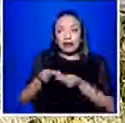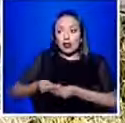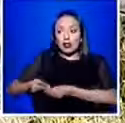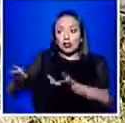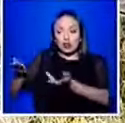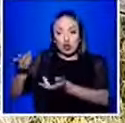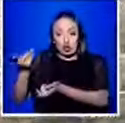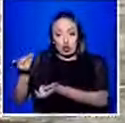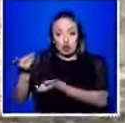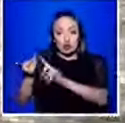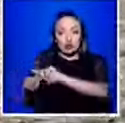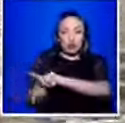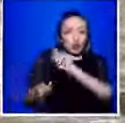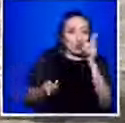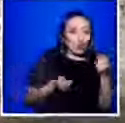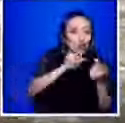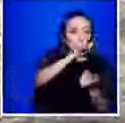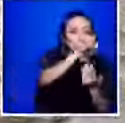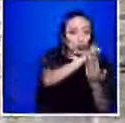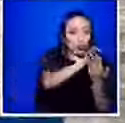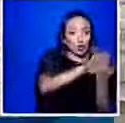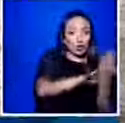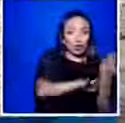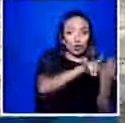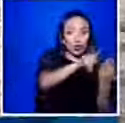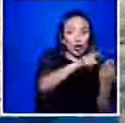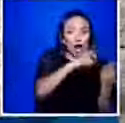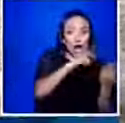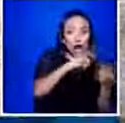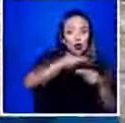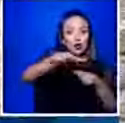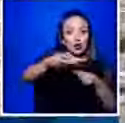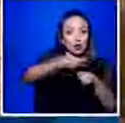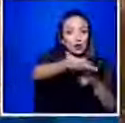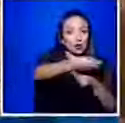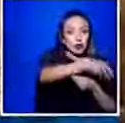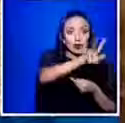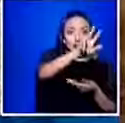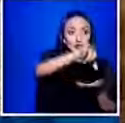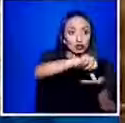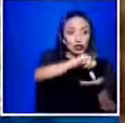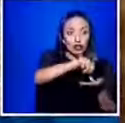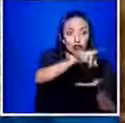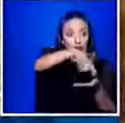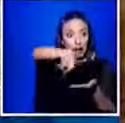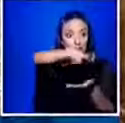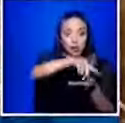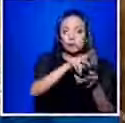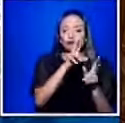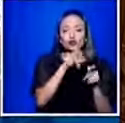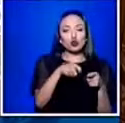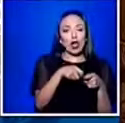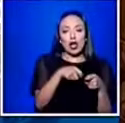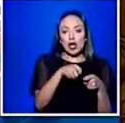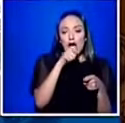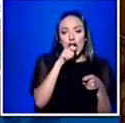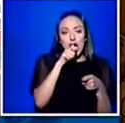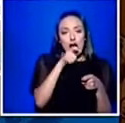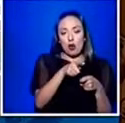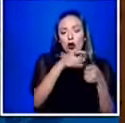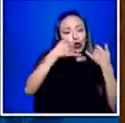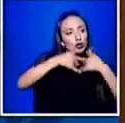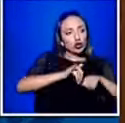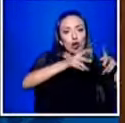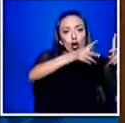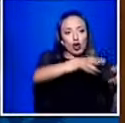así el proyecto Onero, que distribuye agua a Tarqui, Turi y Baños. Y por ello continúan los racionamientos en las partes altas,